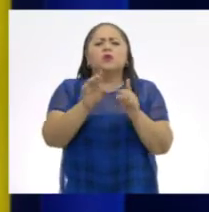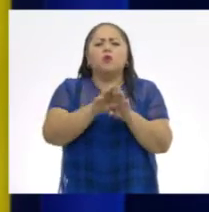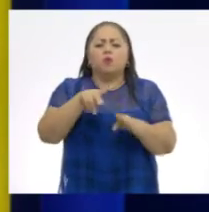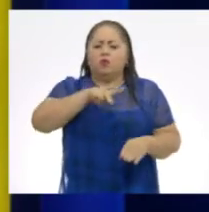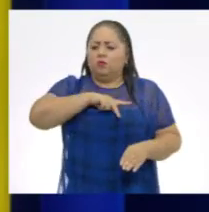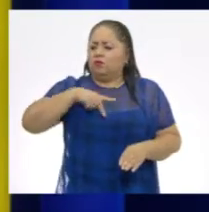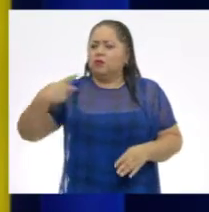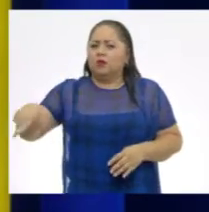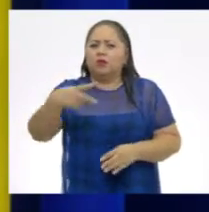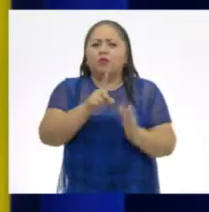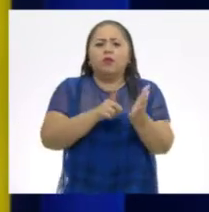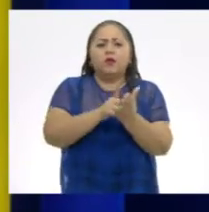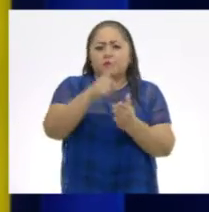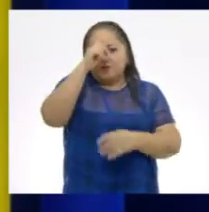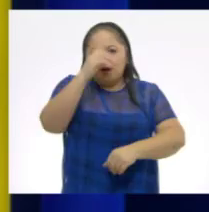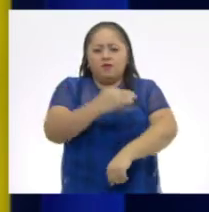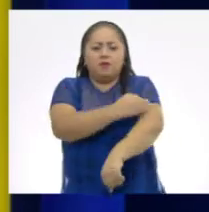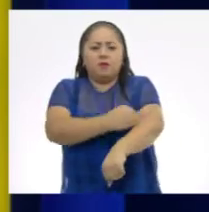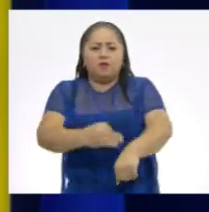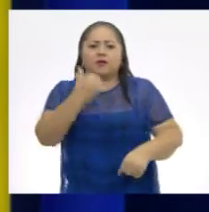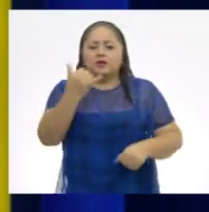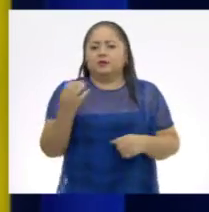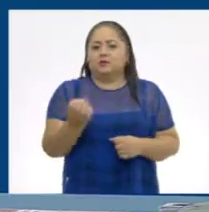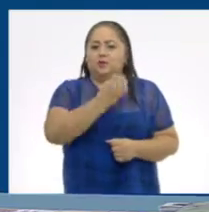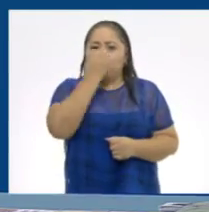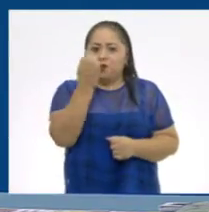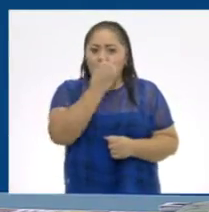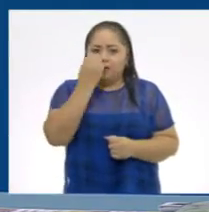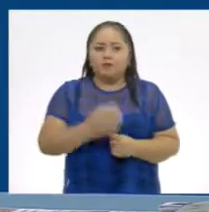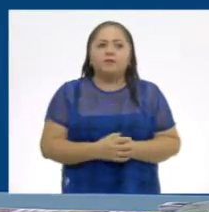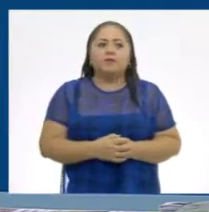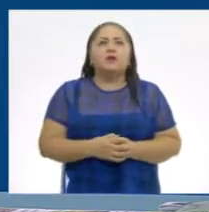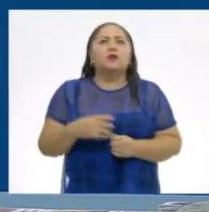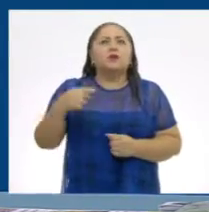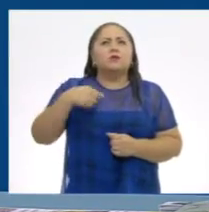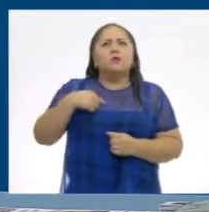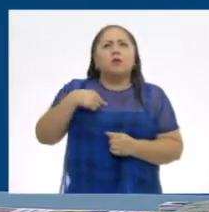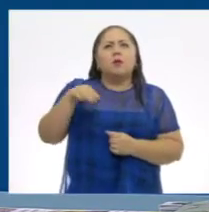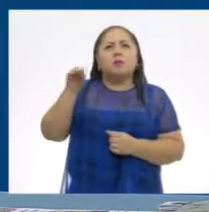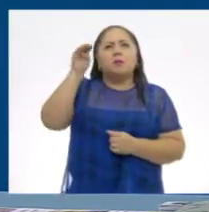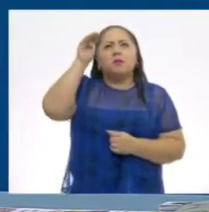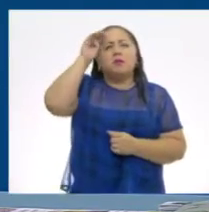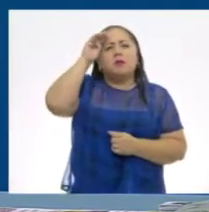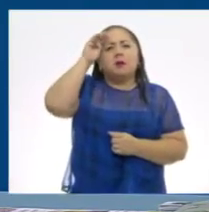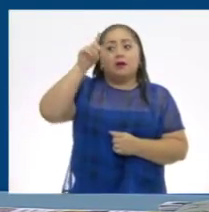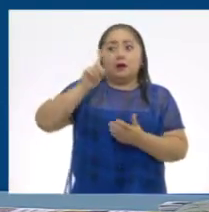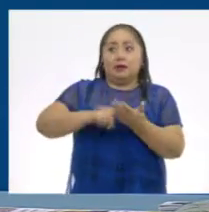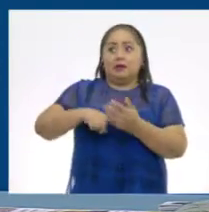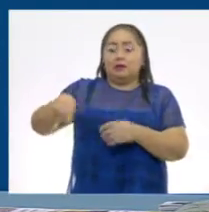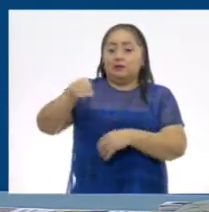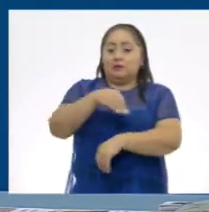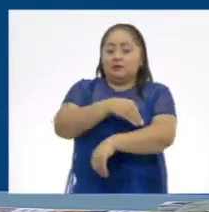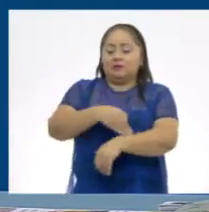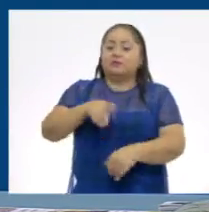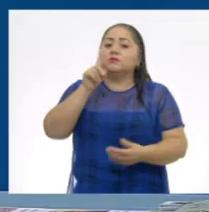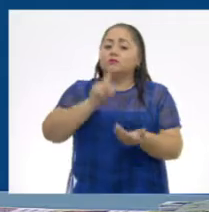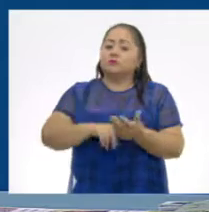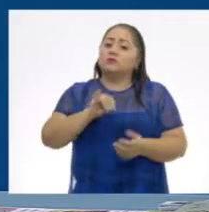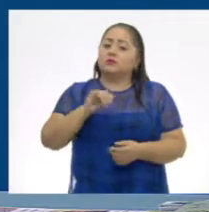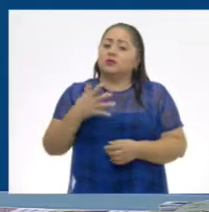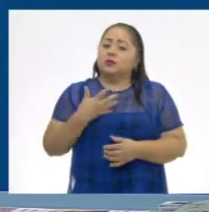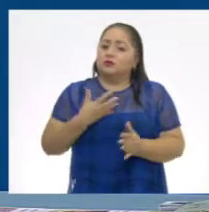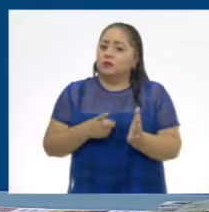nuestros derechos en las familias y en la escuela. Yo no había pensado que en nuestras familias ejercemos